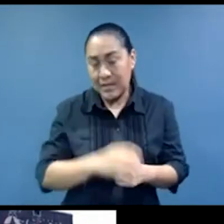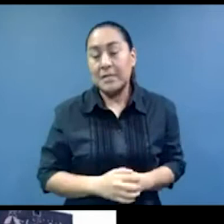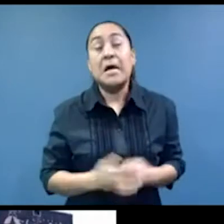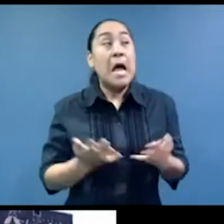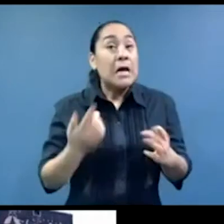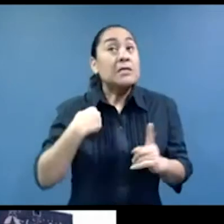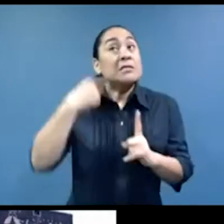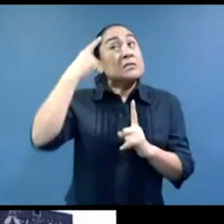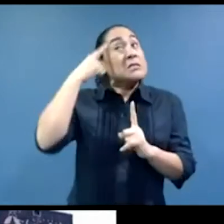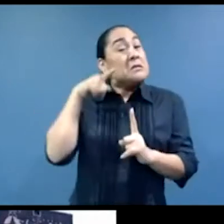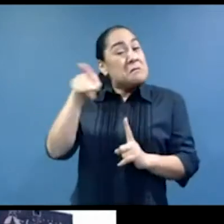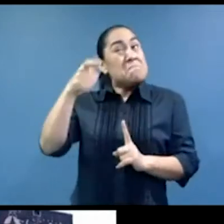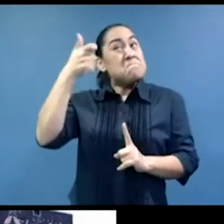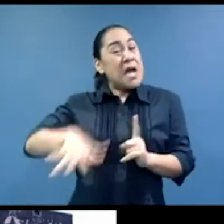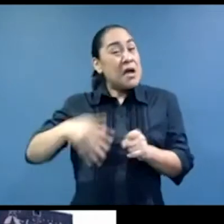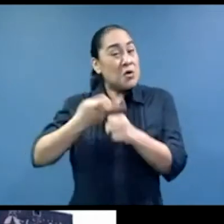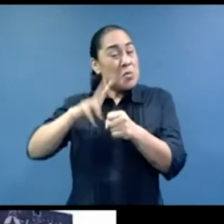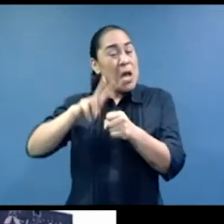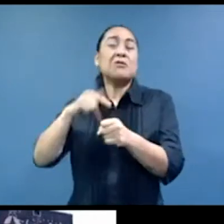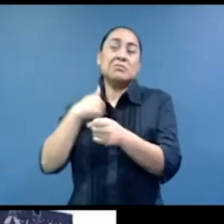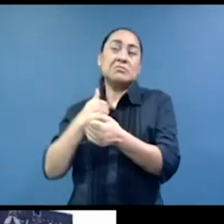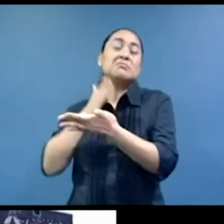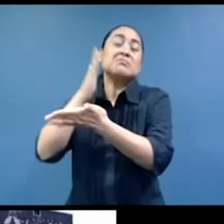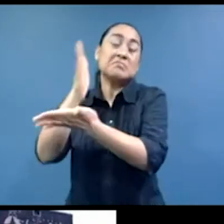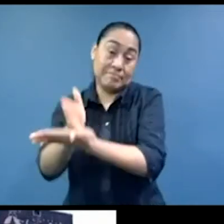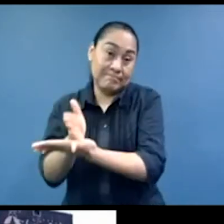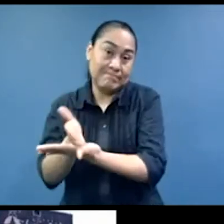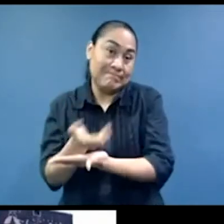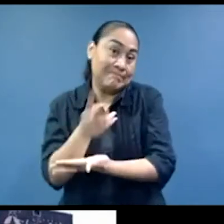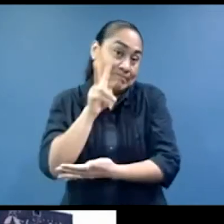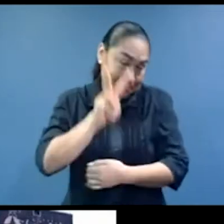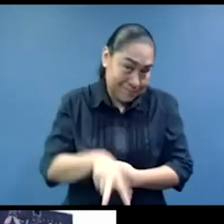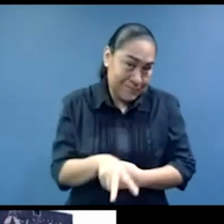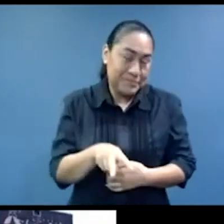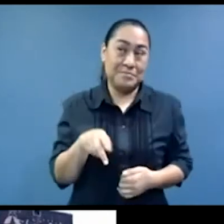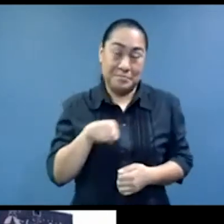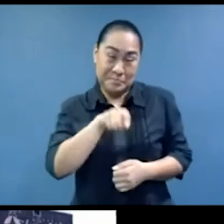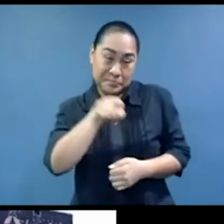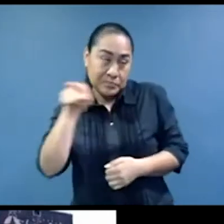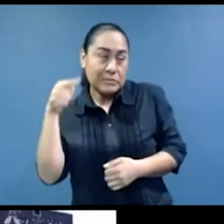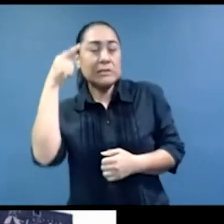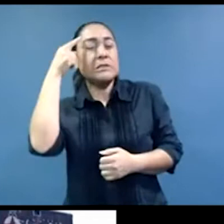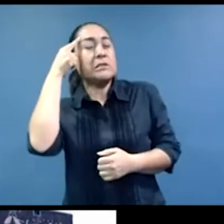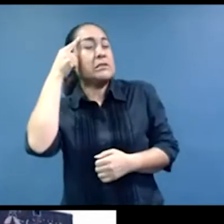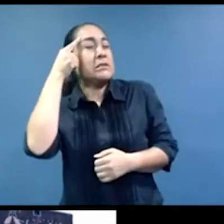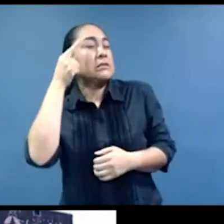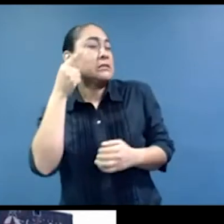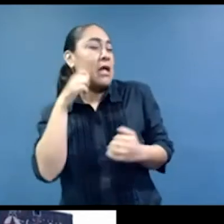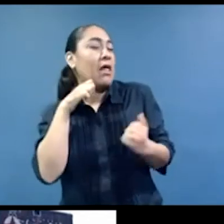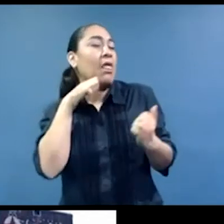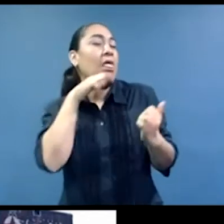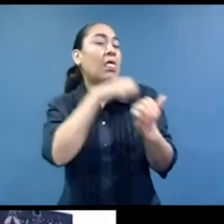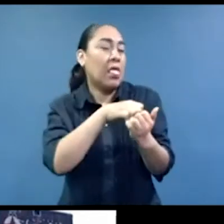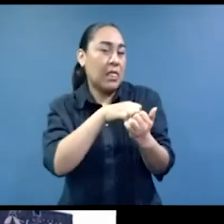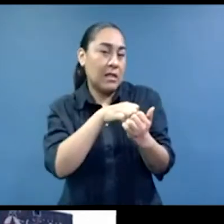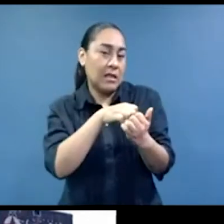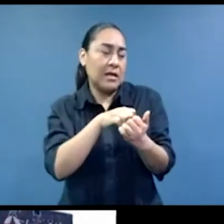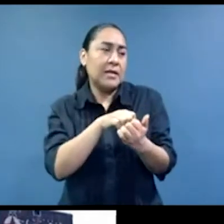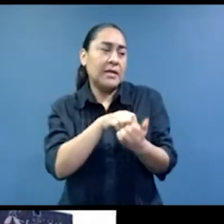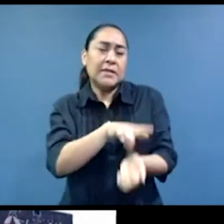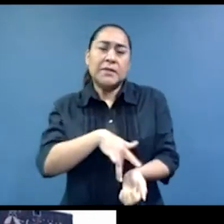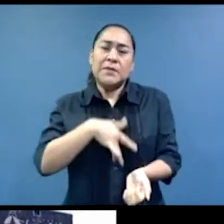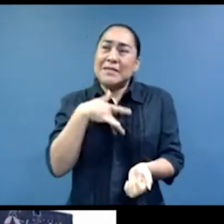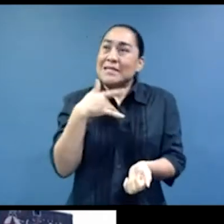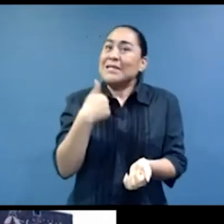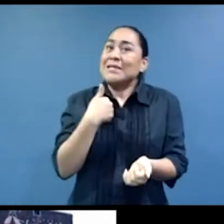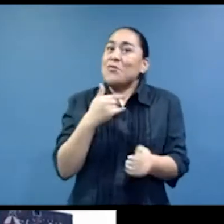lugares y la verdad es que esta gente pues juega con los sentimientos, porque son personas que van con